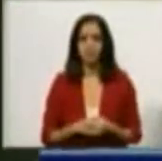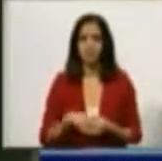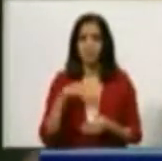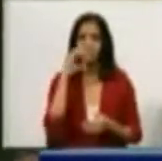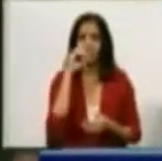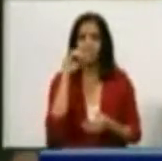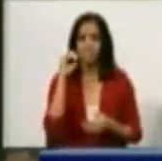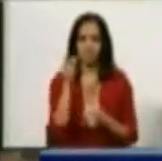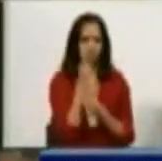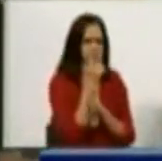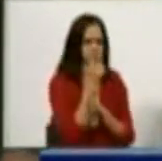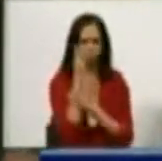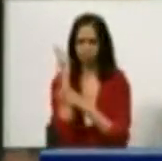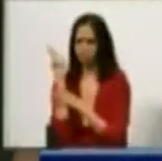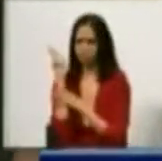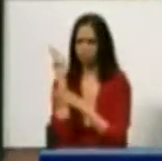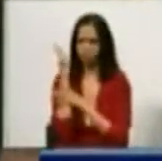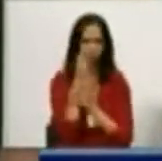siete Lucho